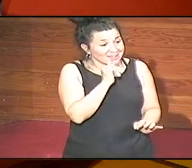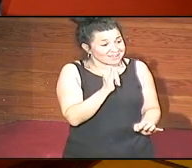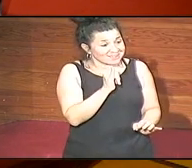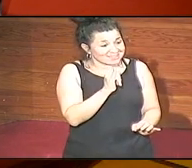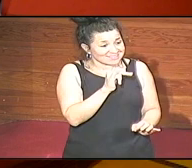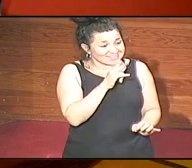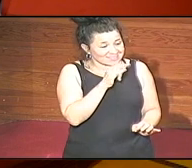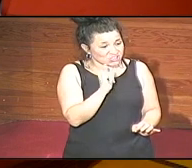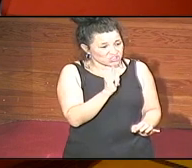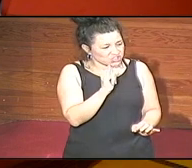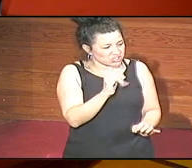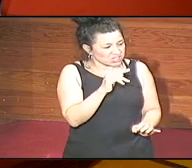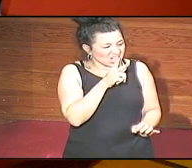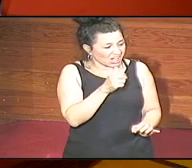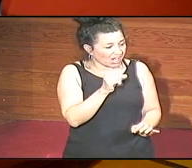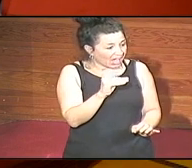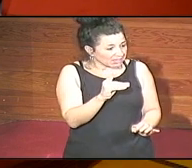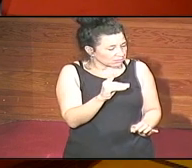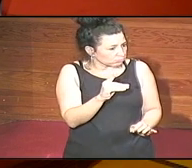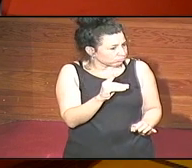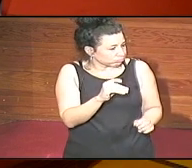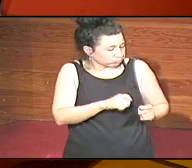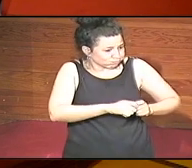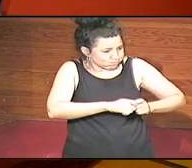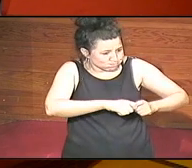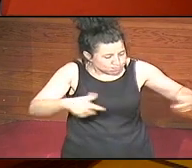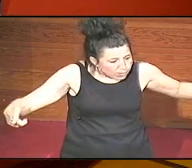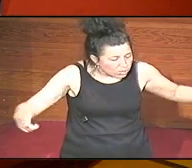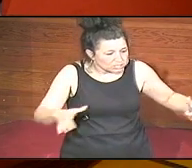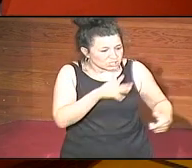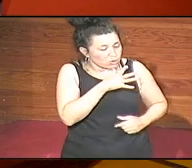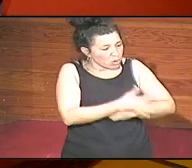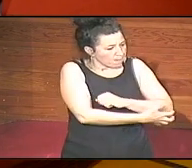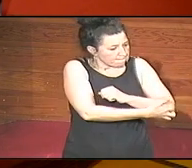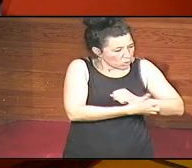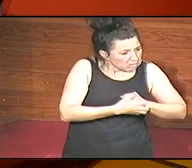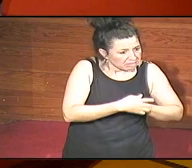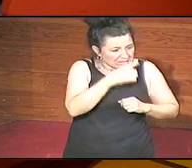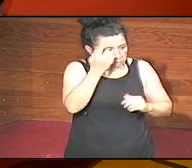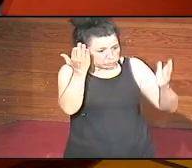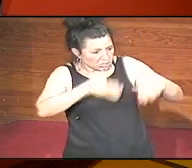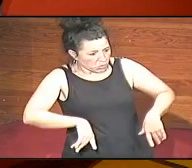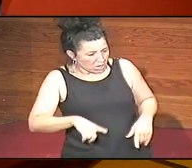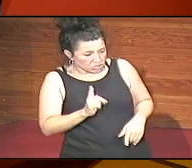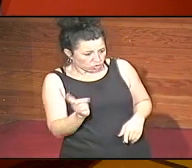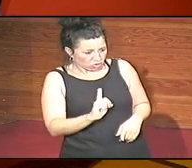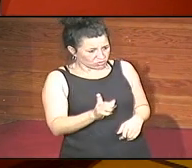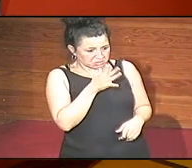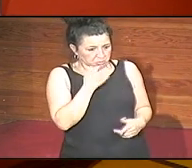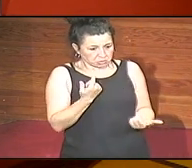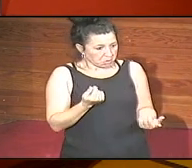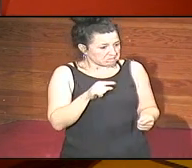porque no es sólo pobreza porque no es sólo en cultura es también esa sensación de abandono de estar entre medio de dos fuegos